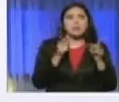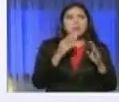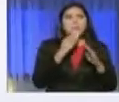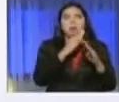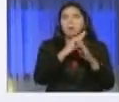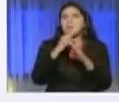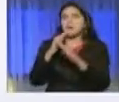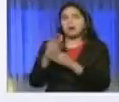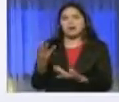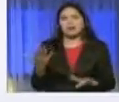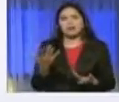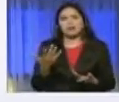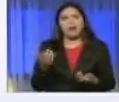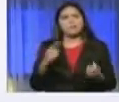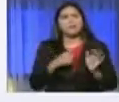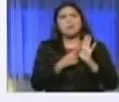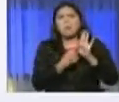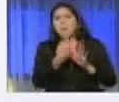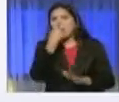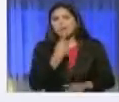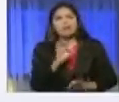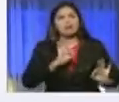comunicación nacionales. Vetado.